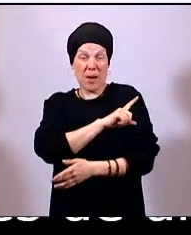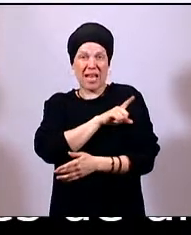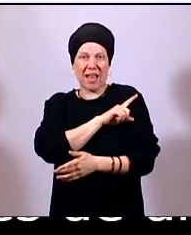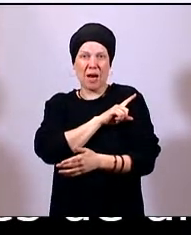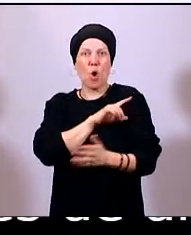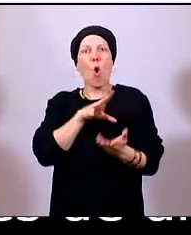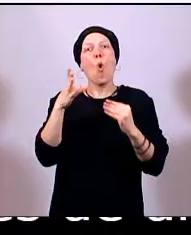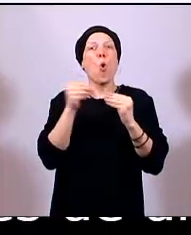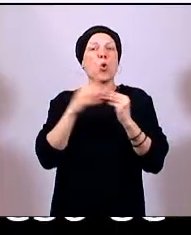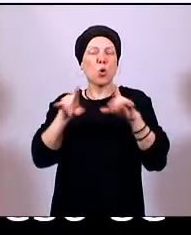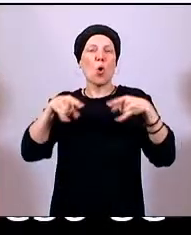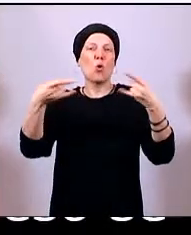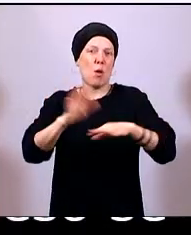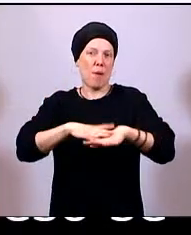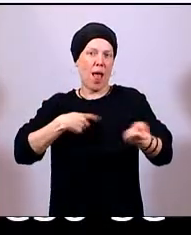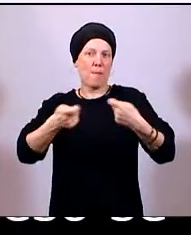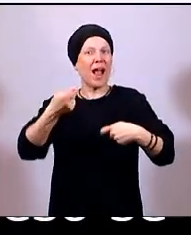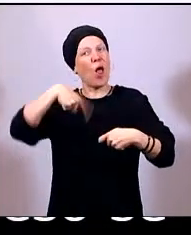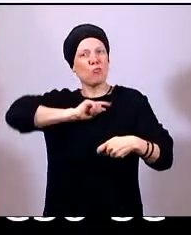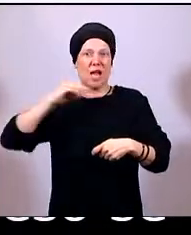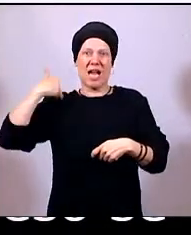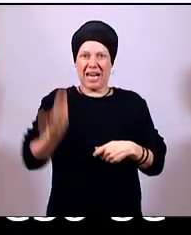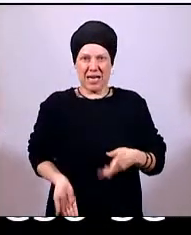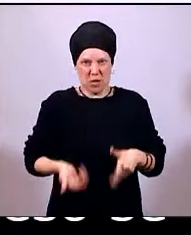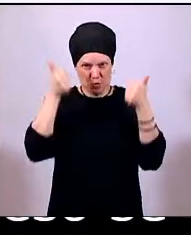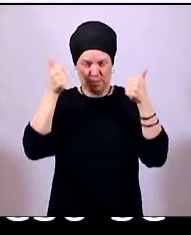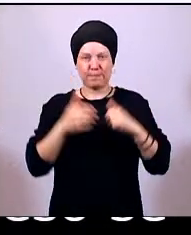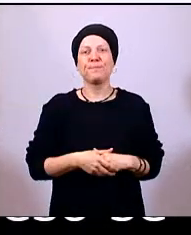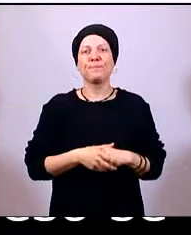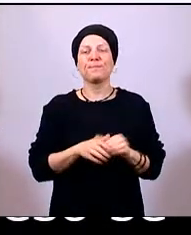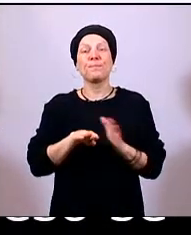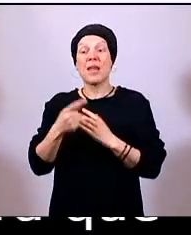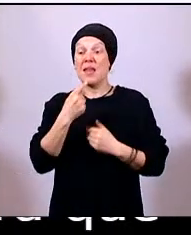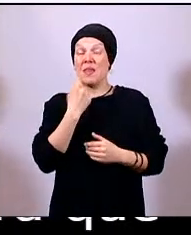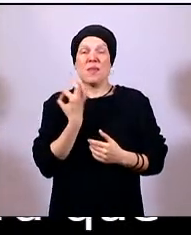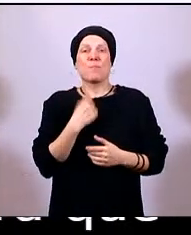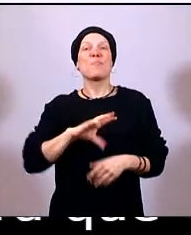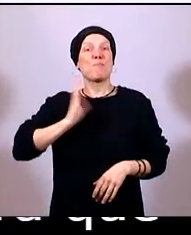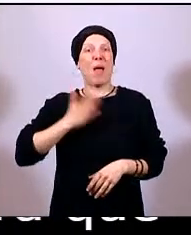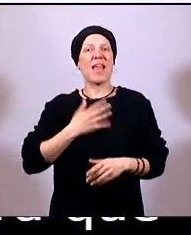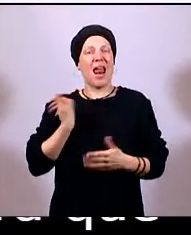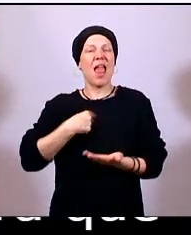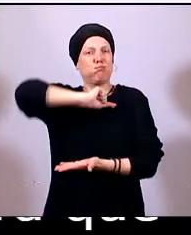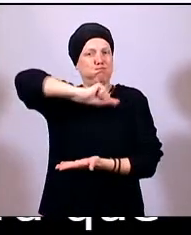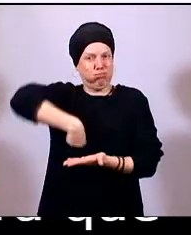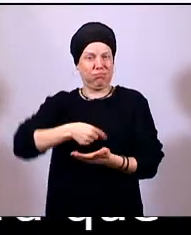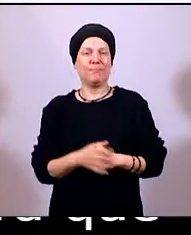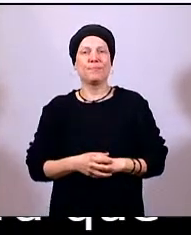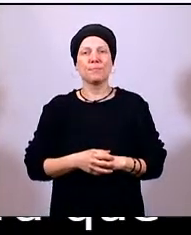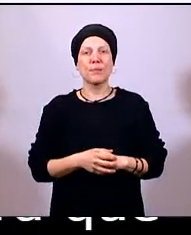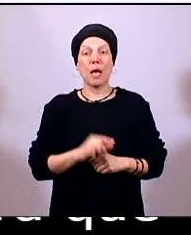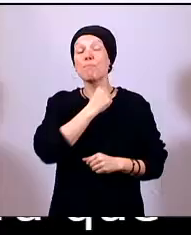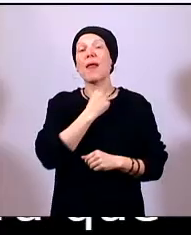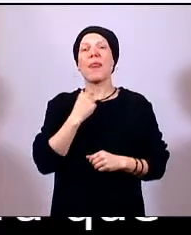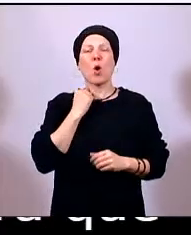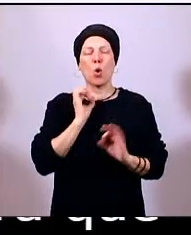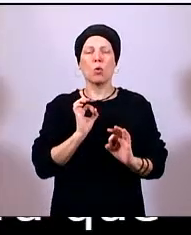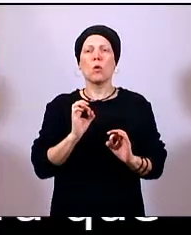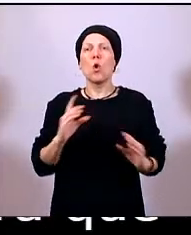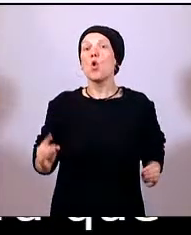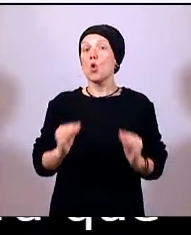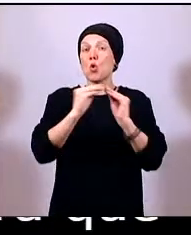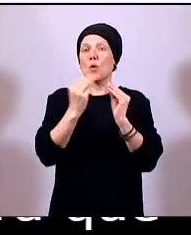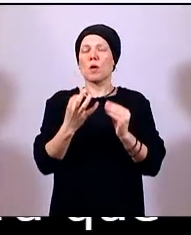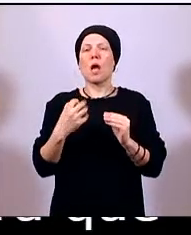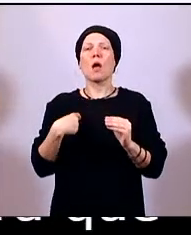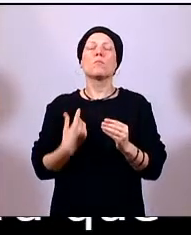nuestros mercados crezcan más. Como decía, mañana se firmará esa adhesión en Badajoz, haciéndolo coincidir con una